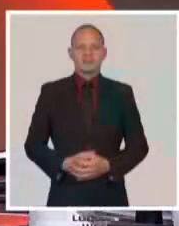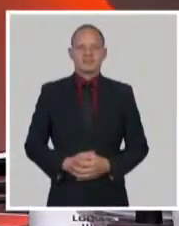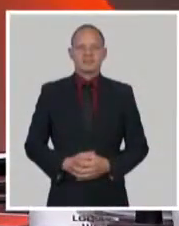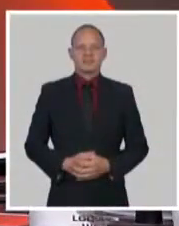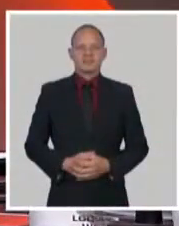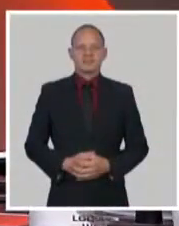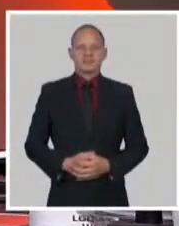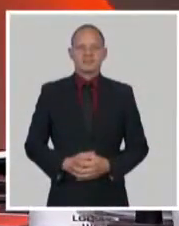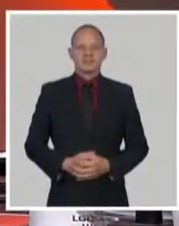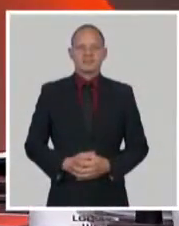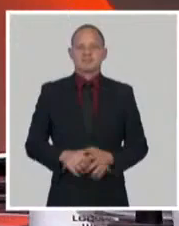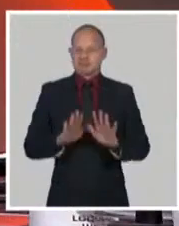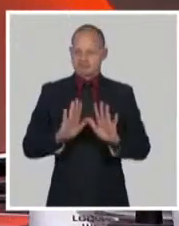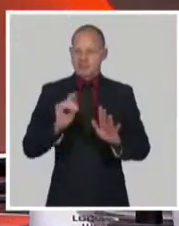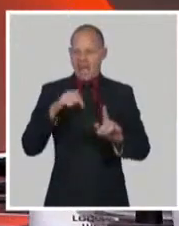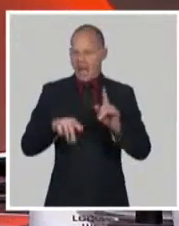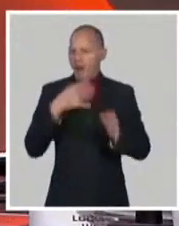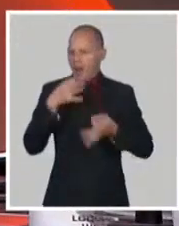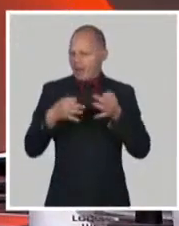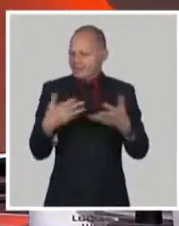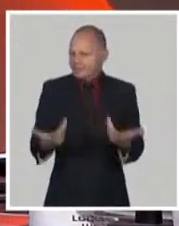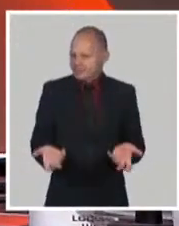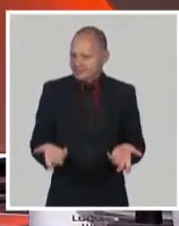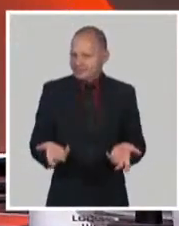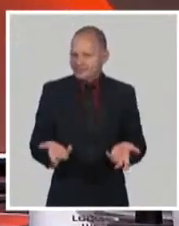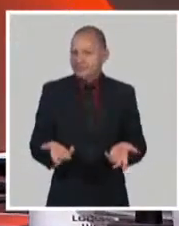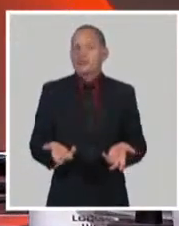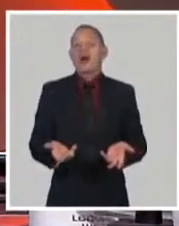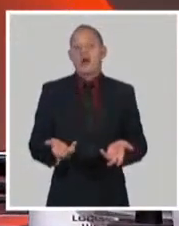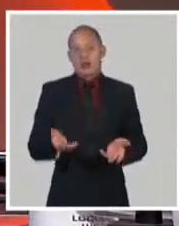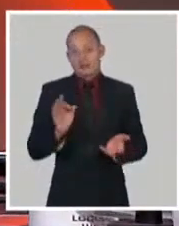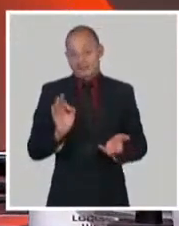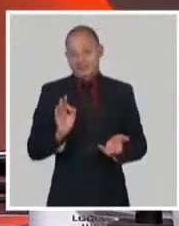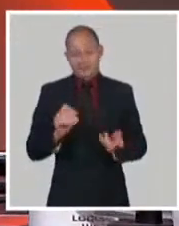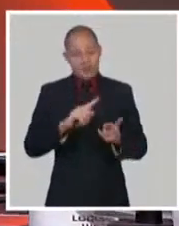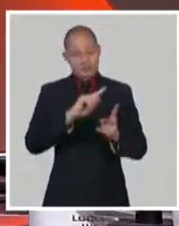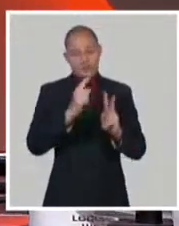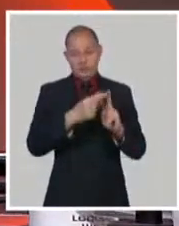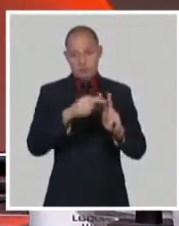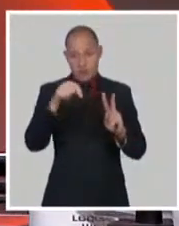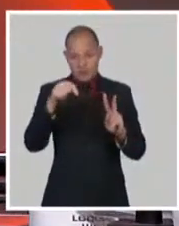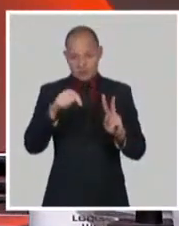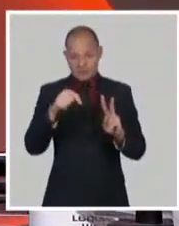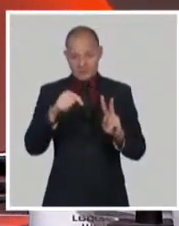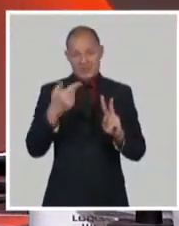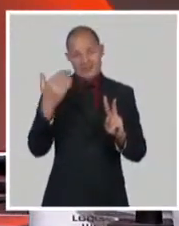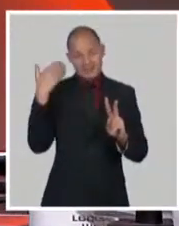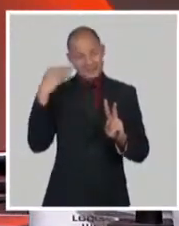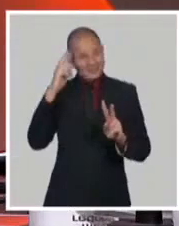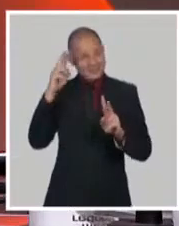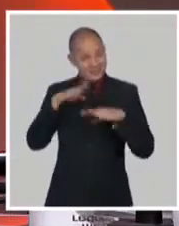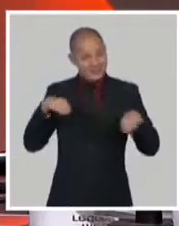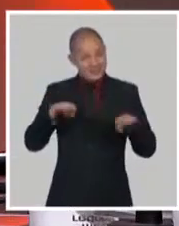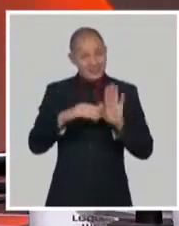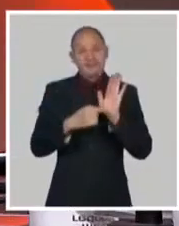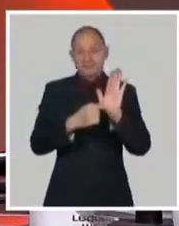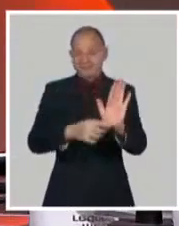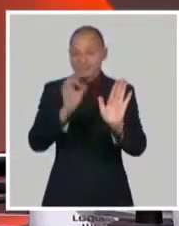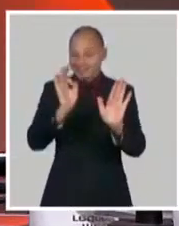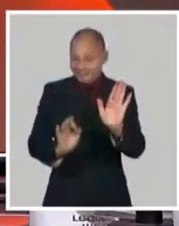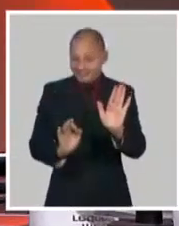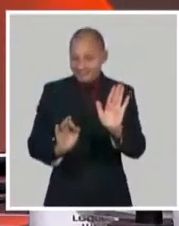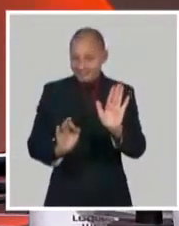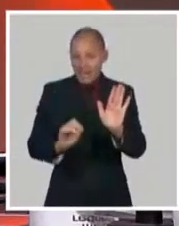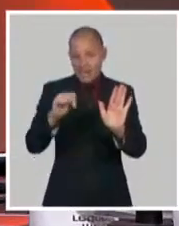Bueno, hablemos ahora en esta mesa redonda de los 2 primeros candidatos vacunales que trajimos aquí a este espacio y que se dieron